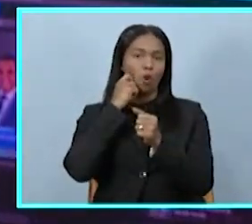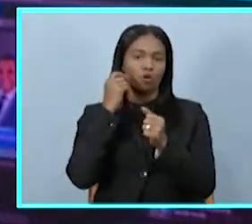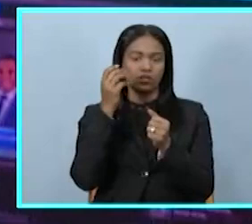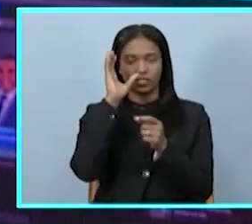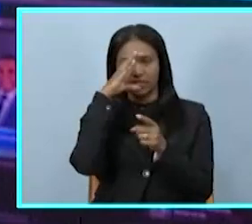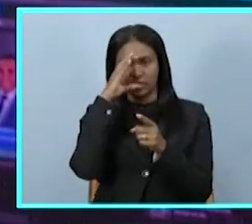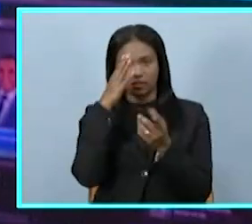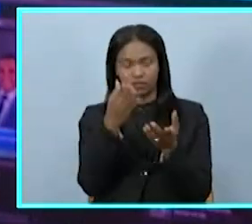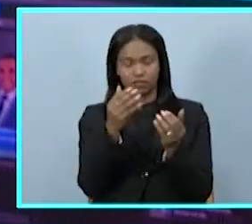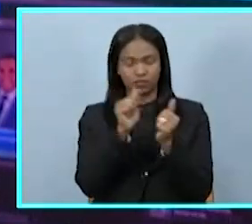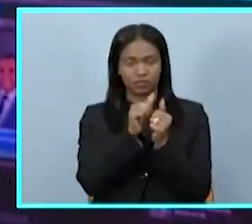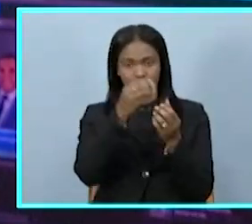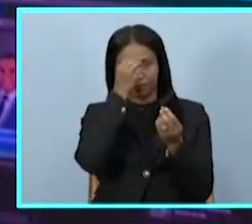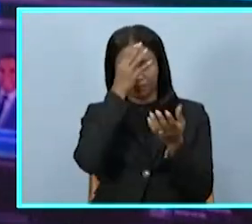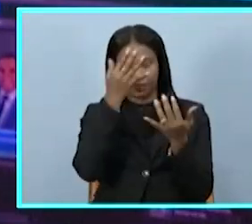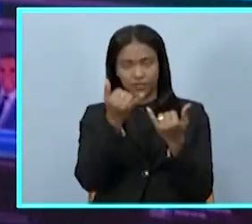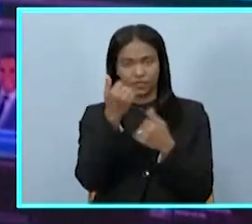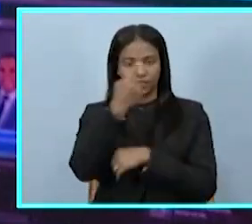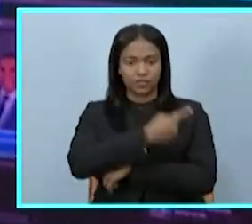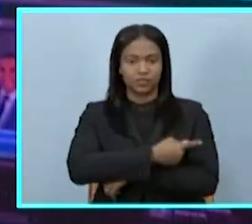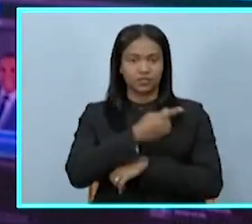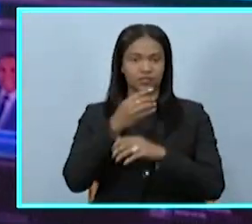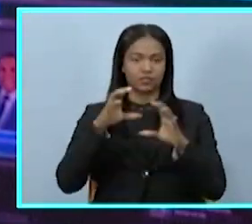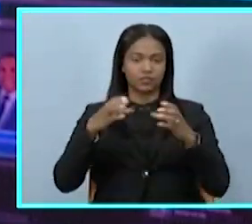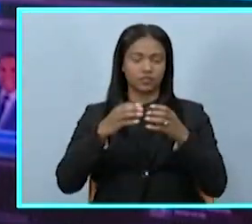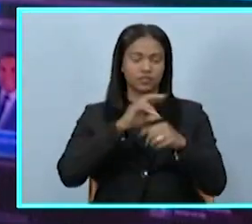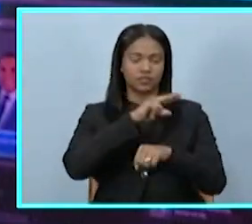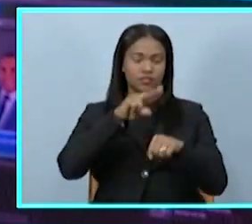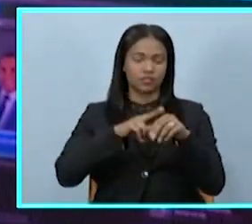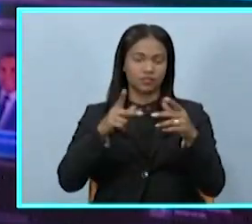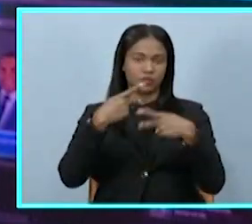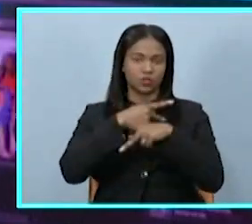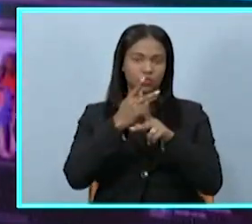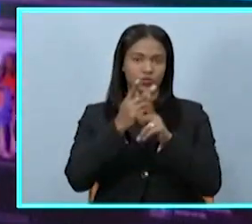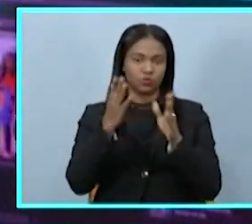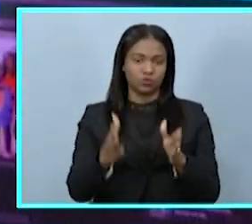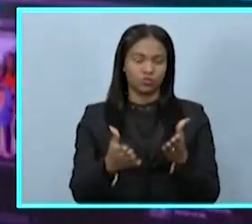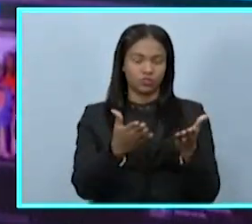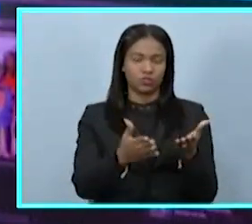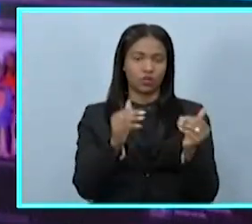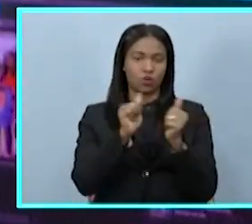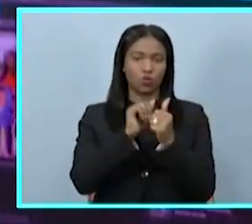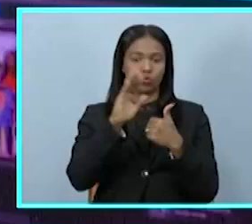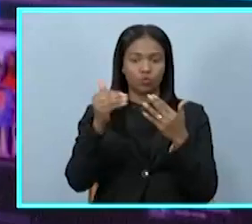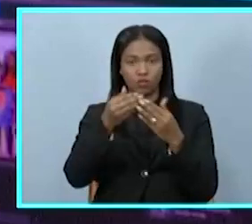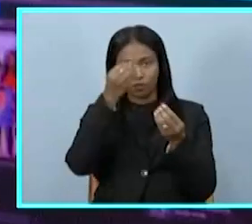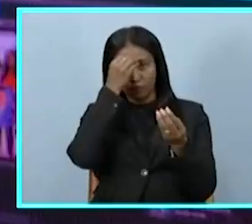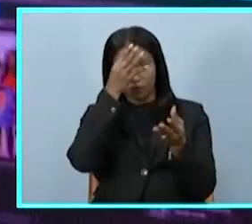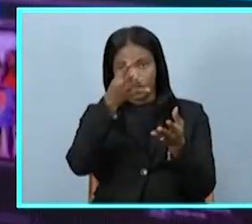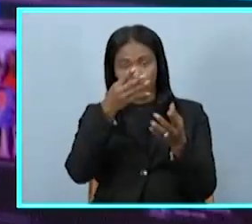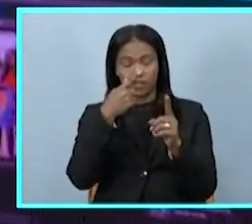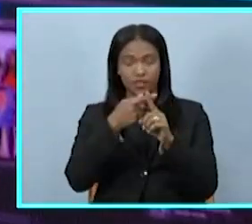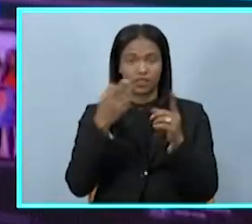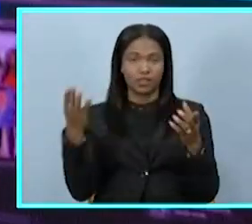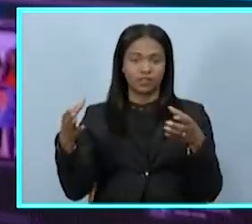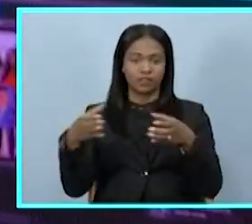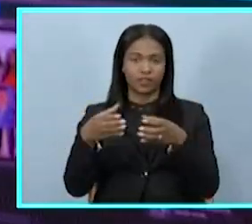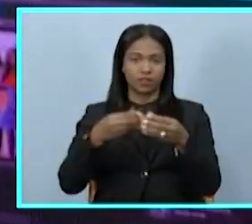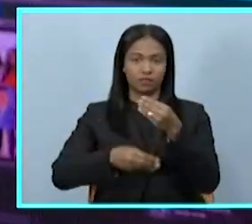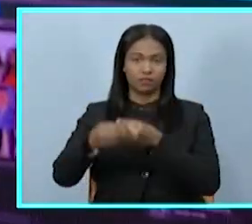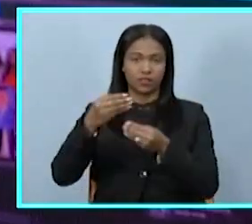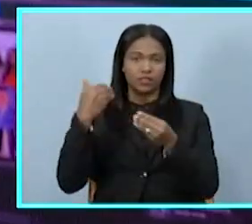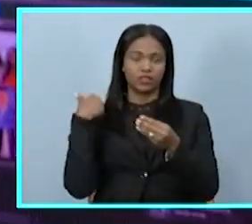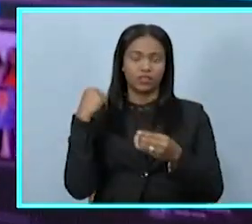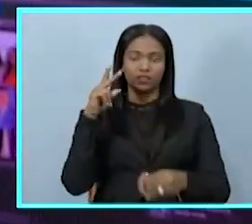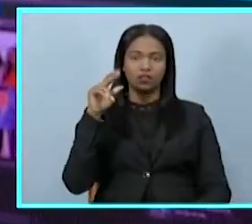de cerdo. Según lo dado a conocer este día de hoy, la Confederación Nacional de Productores Agropecuarios. Con toda la información desde la Feria Ganadera,